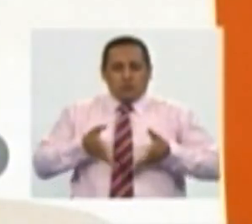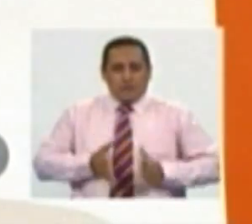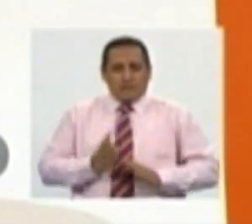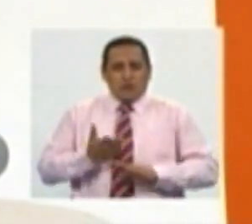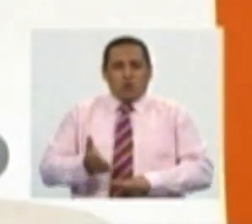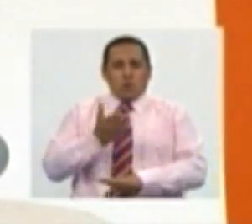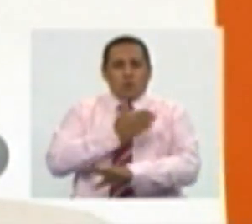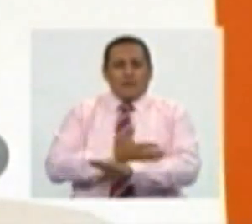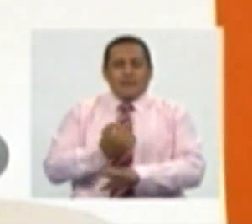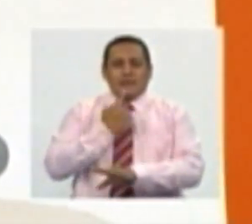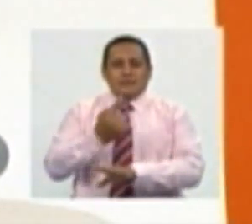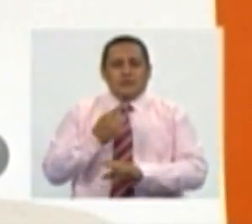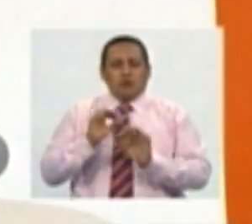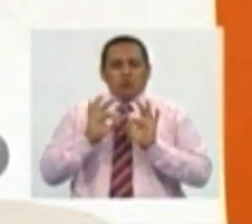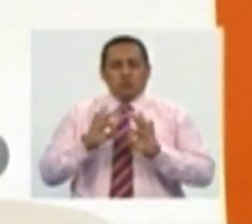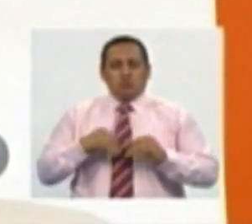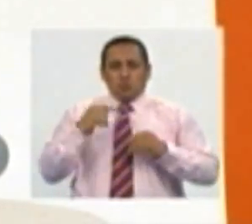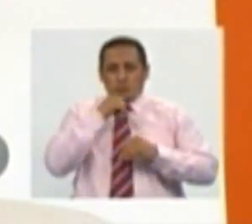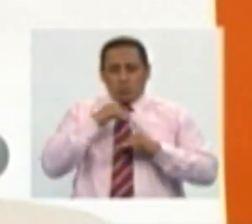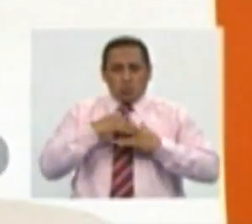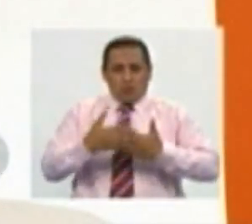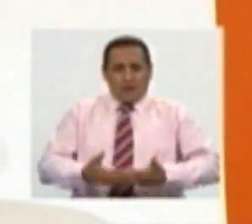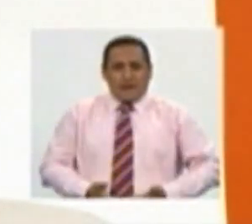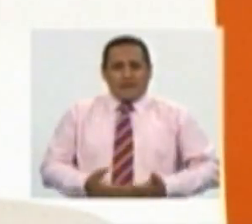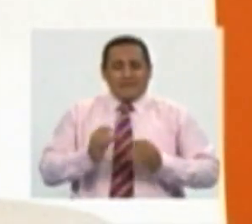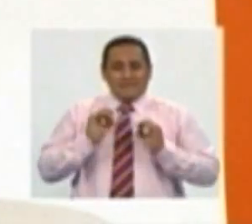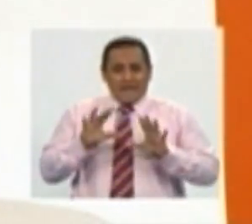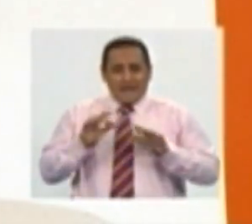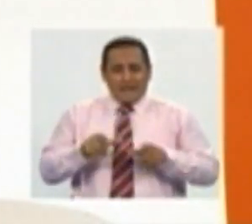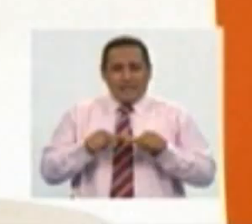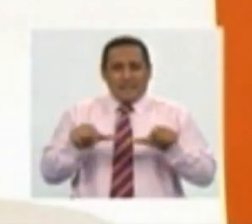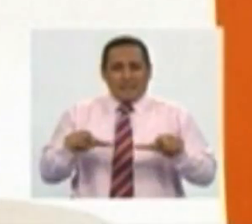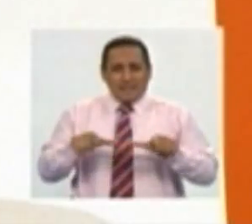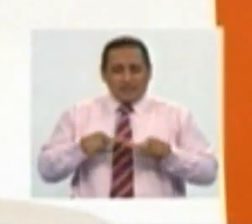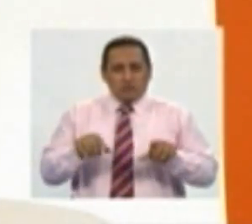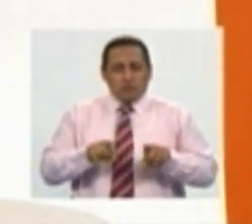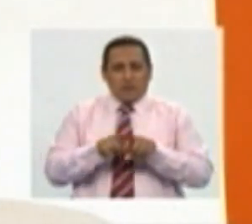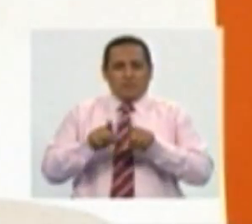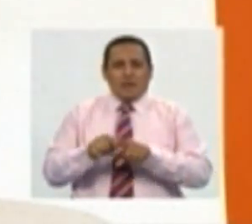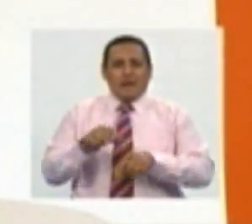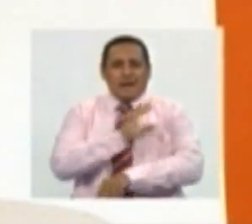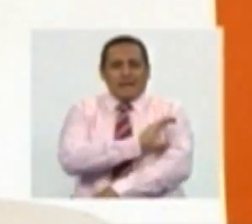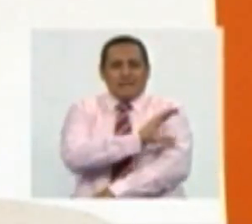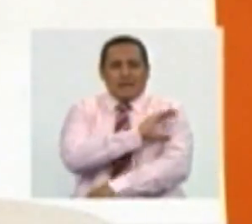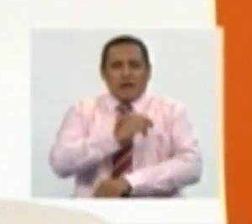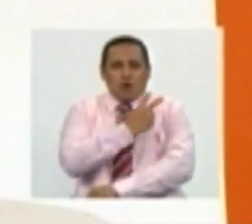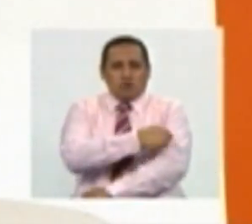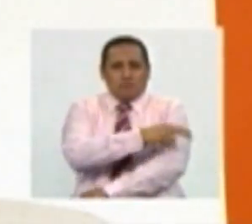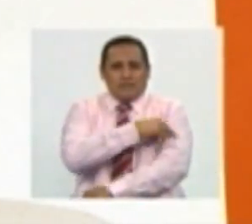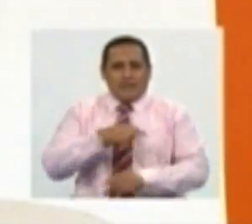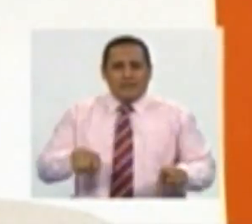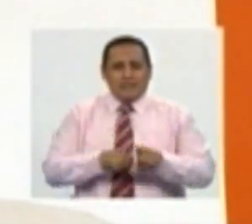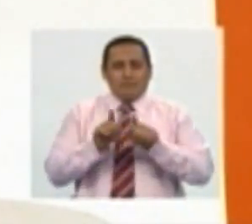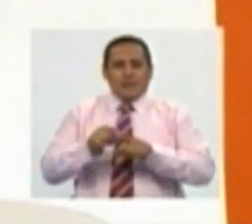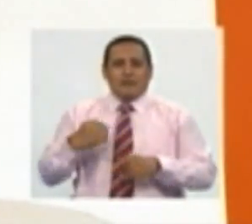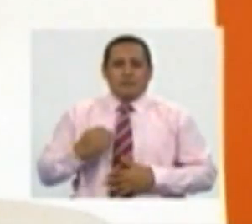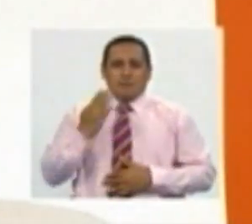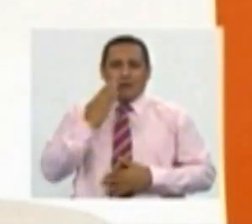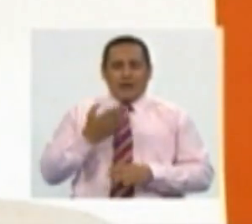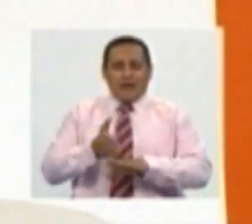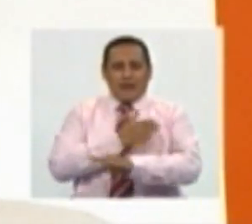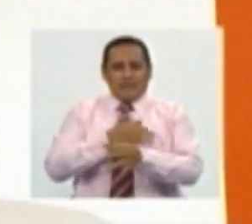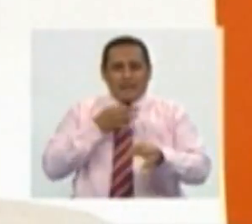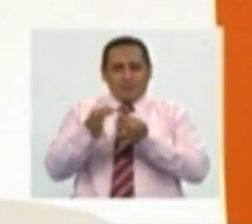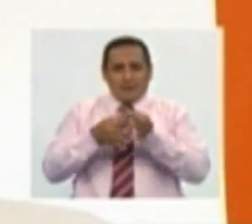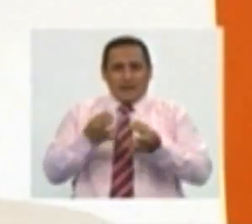nazca o una vez que su mujer esté de alta de la clínica o del hospital. Pero muchas veces los empleadores lo que hacen es